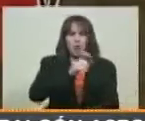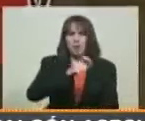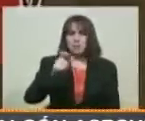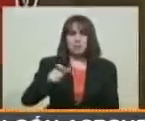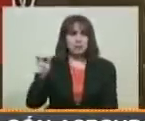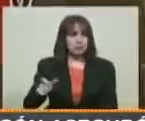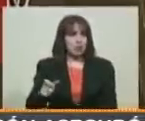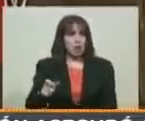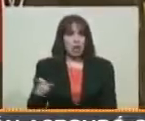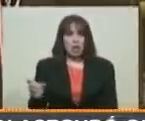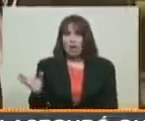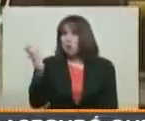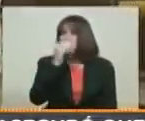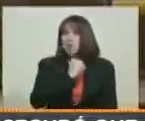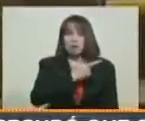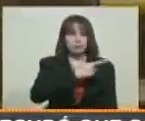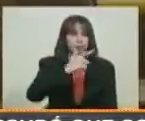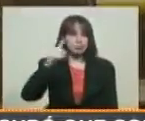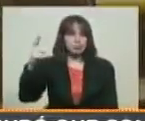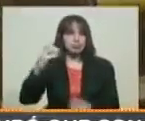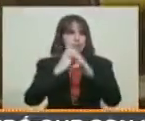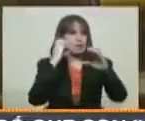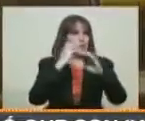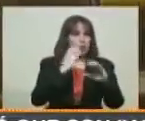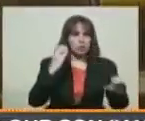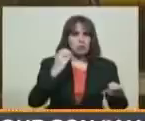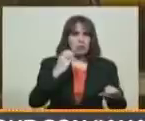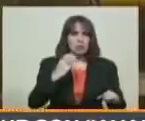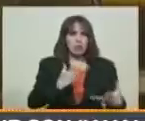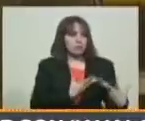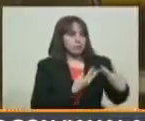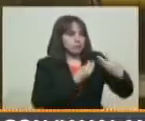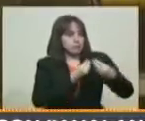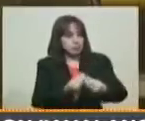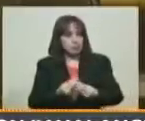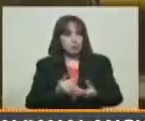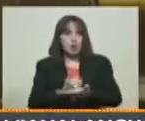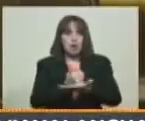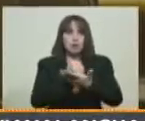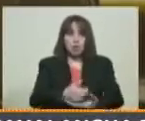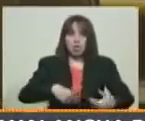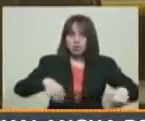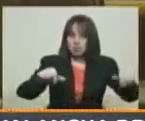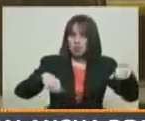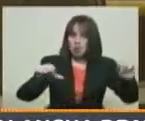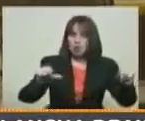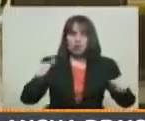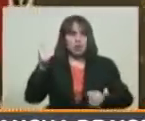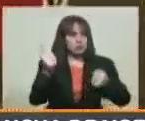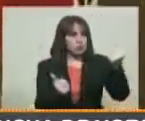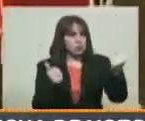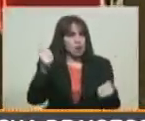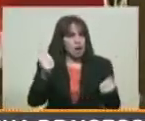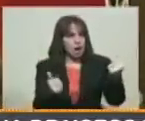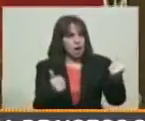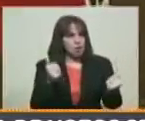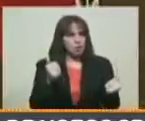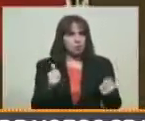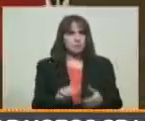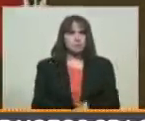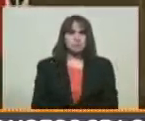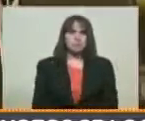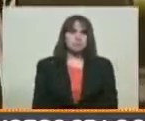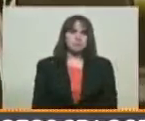El que no tenga transporte, uno lo ayuda en su moto, en su carro.